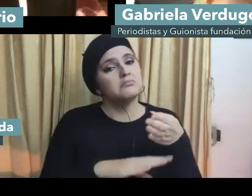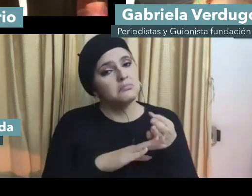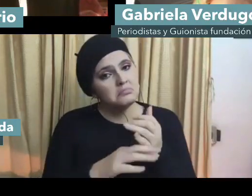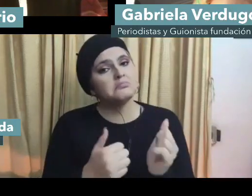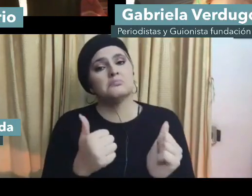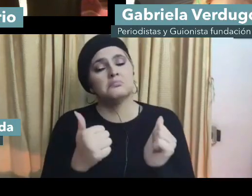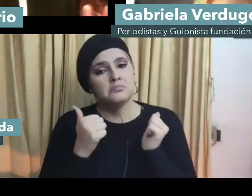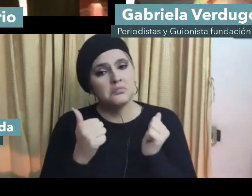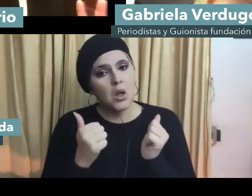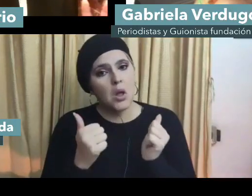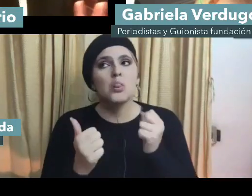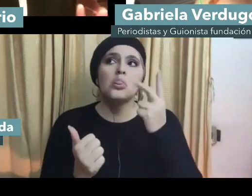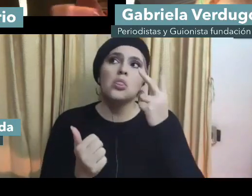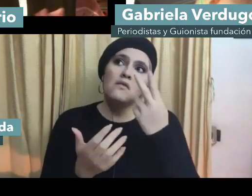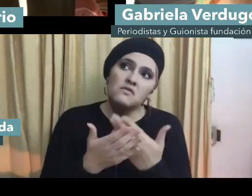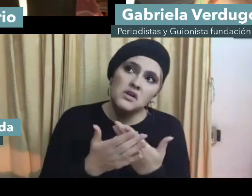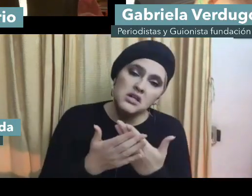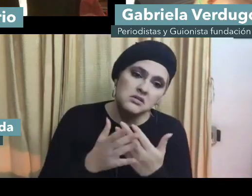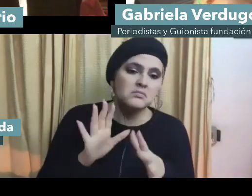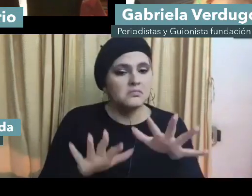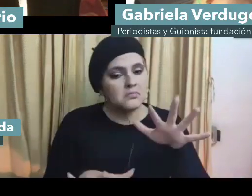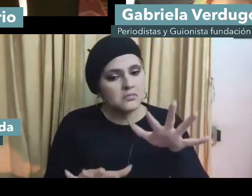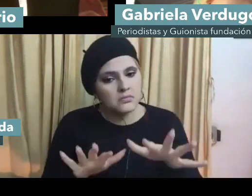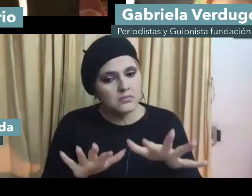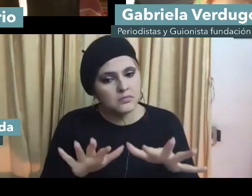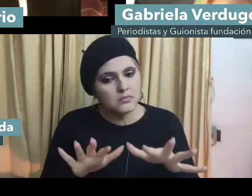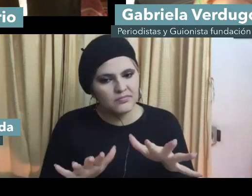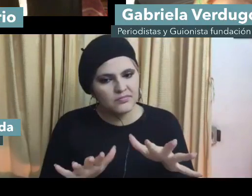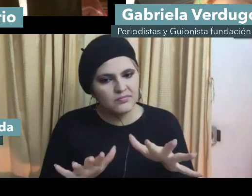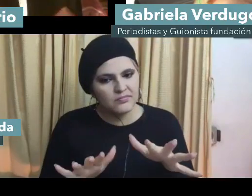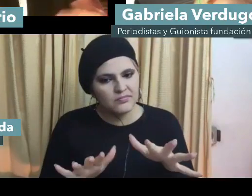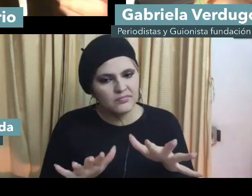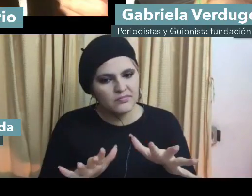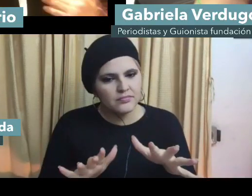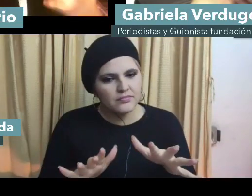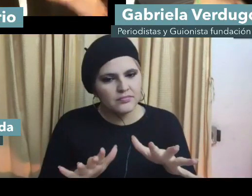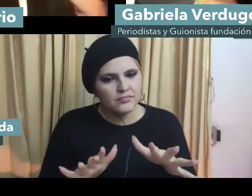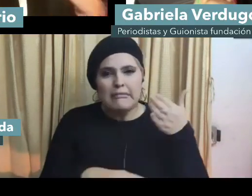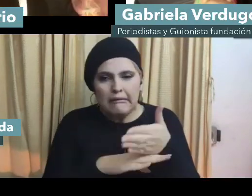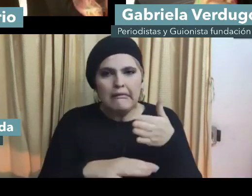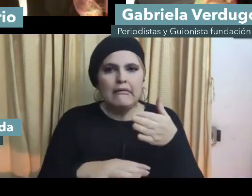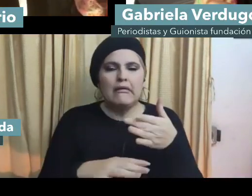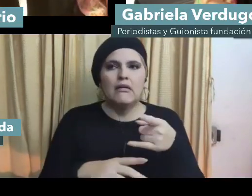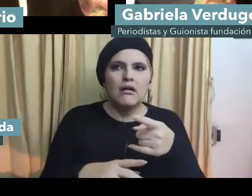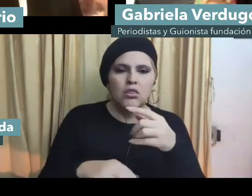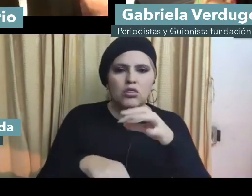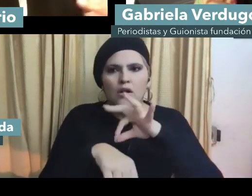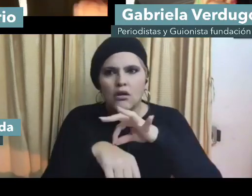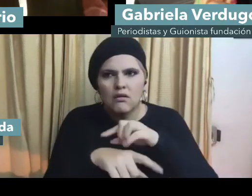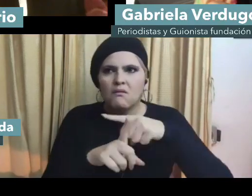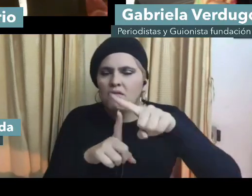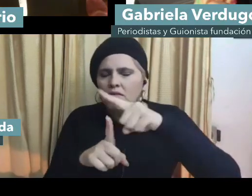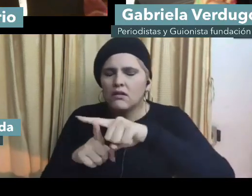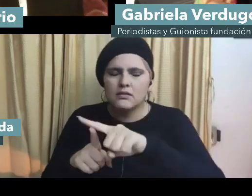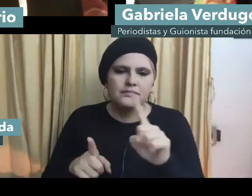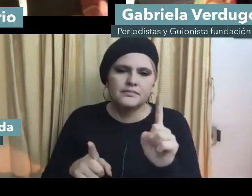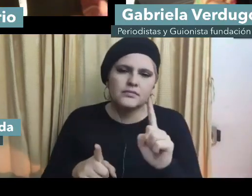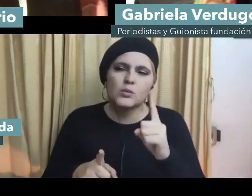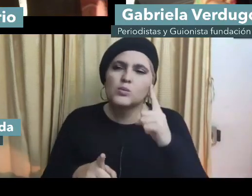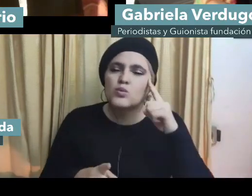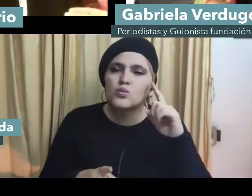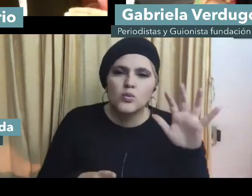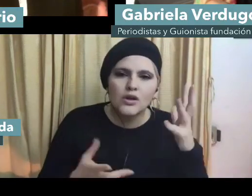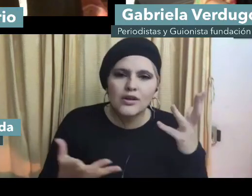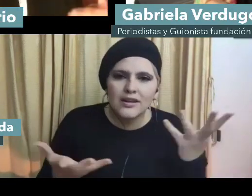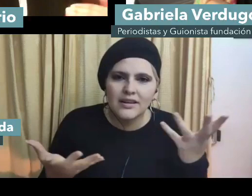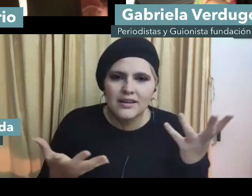2, quizá, pero no más. Y ojalá, ¿cuál sería el sueño? Es que estas intervenciones se hicieran